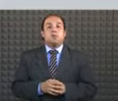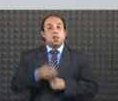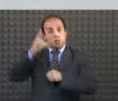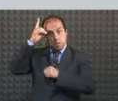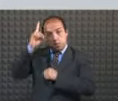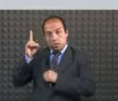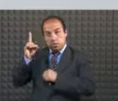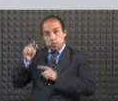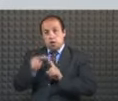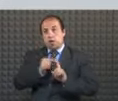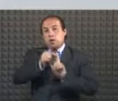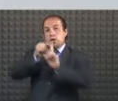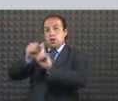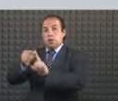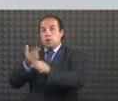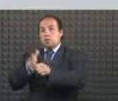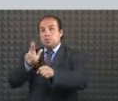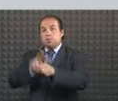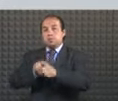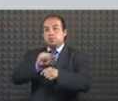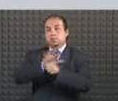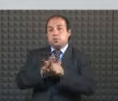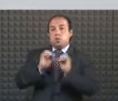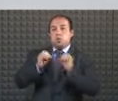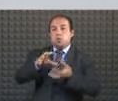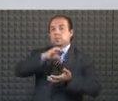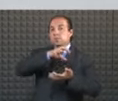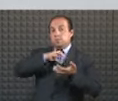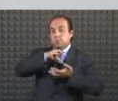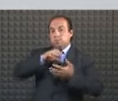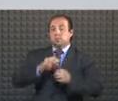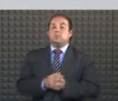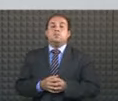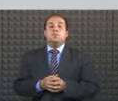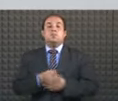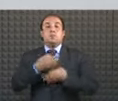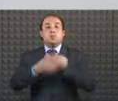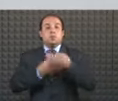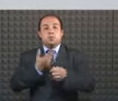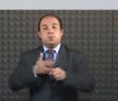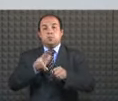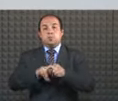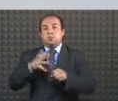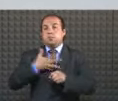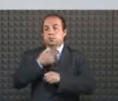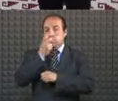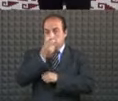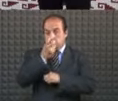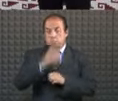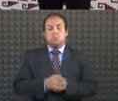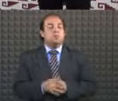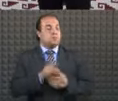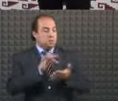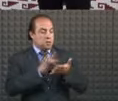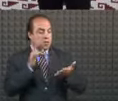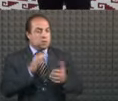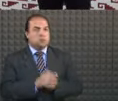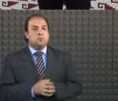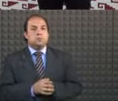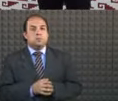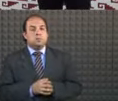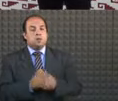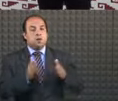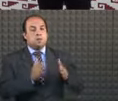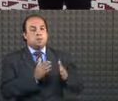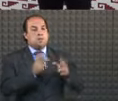diagnosticarlos y canalizarlos a los hospitales COVID o híbridos. En todos los hospitales hay esto. Ok, gracias. Y hablando justamente del